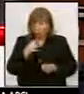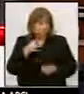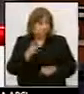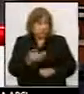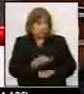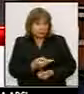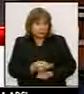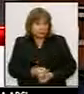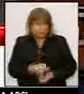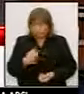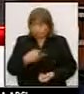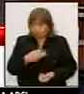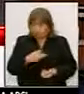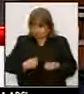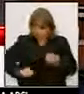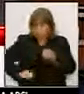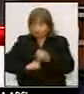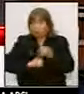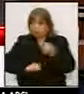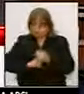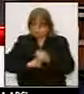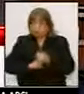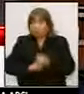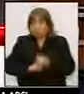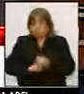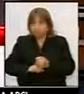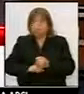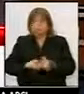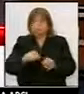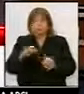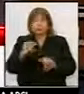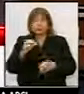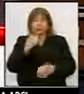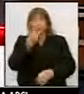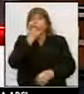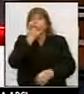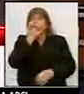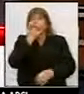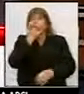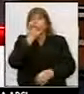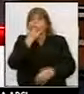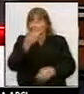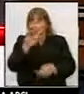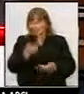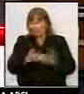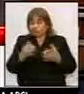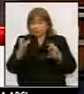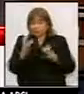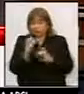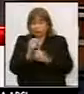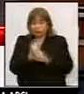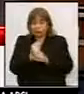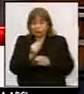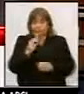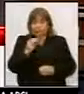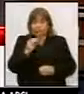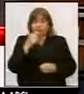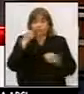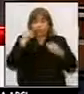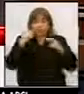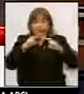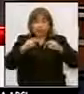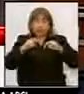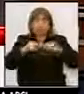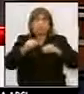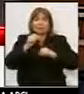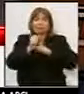presidente, nosotros vamos a apoyar esta moción. Pero creo que hay un error en la parte de la conclusión de la moción, es decir, investigar desde el